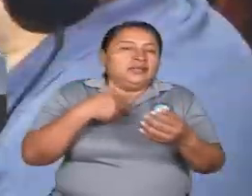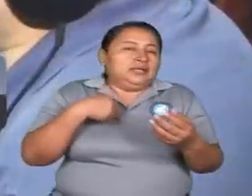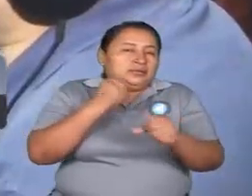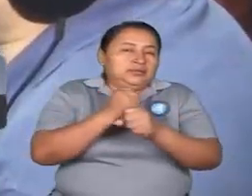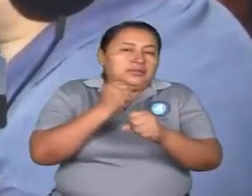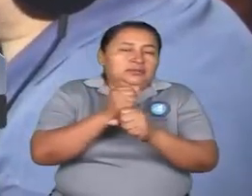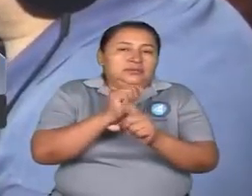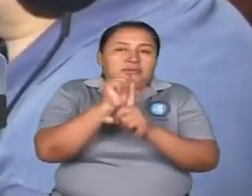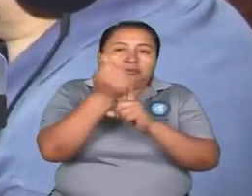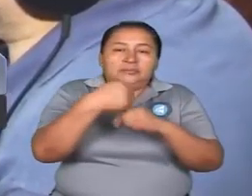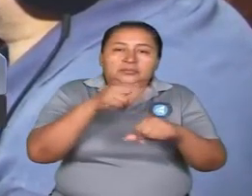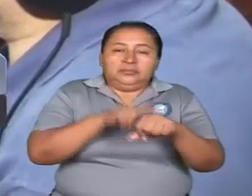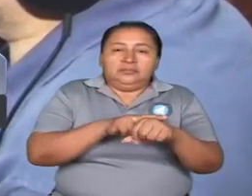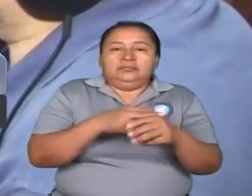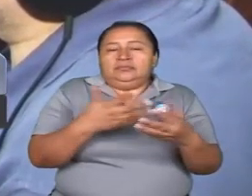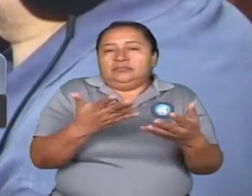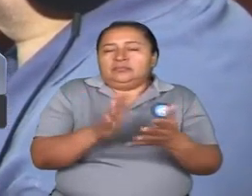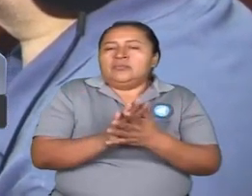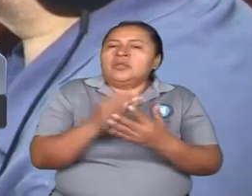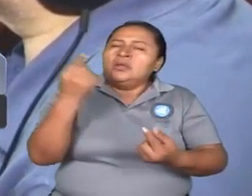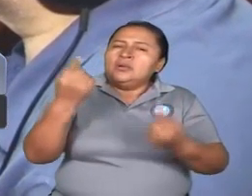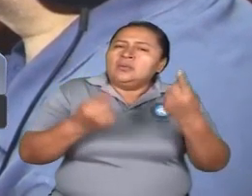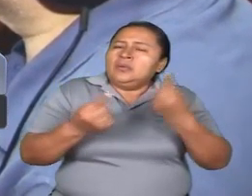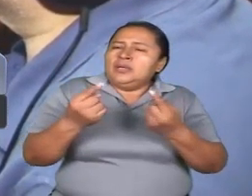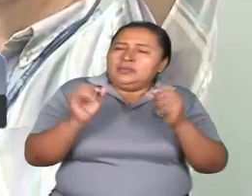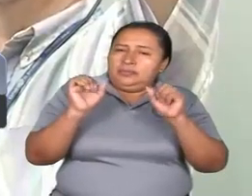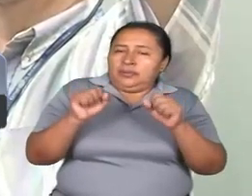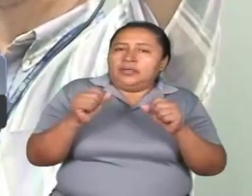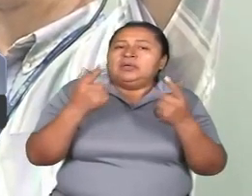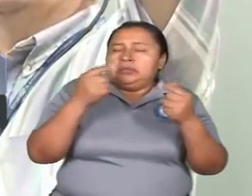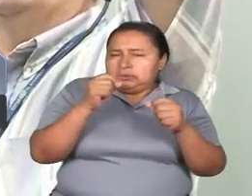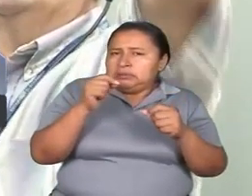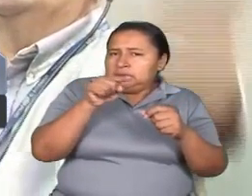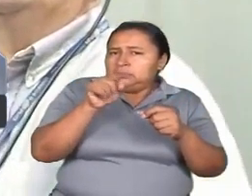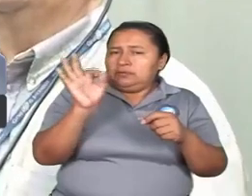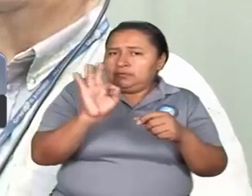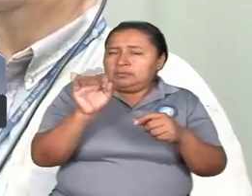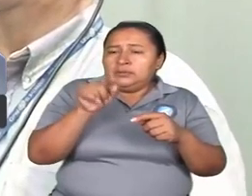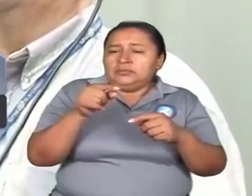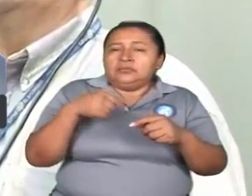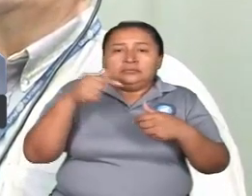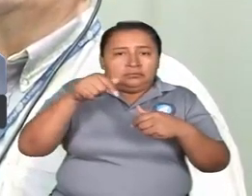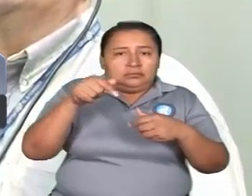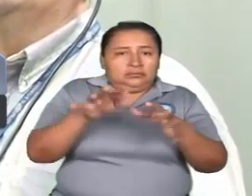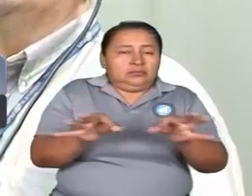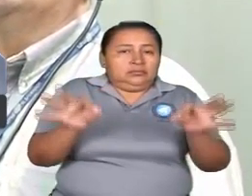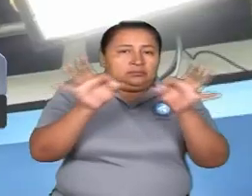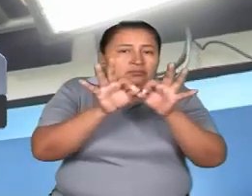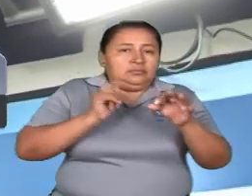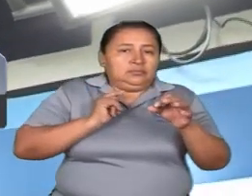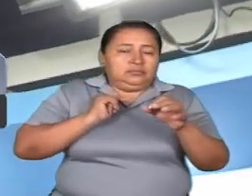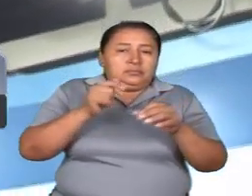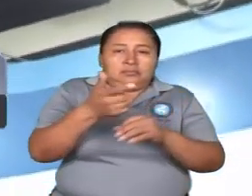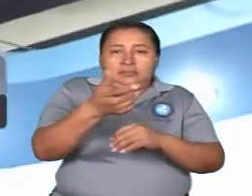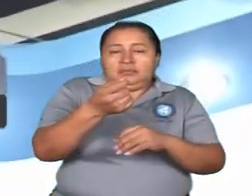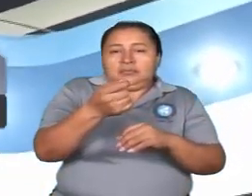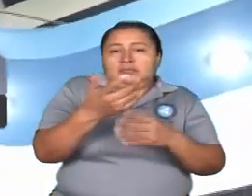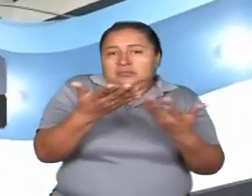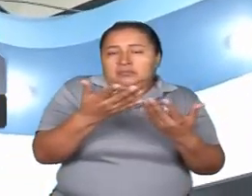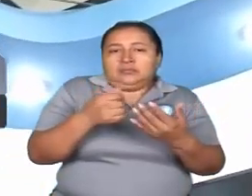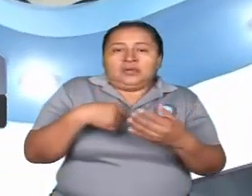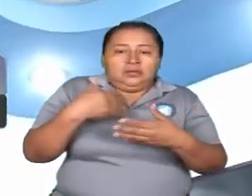legislativo. ¿Cuáles podrían ser, entendiendo ese aspecto, que ahora está en un canal que ha